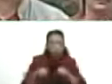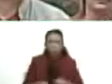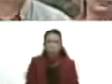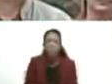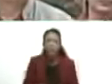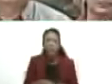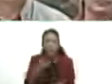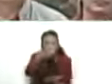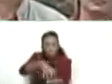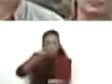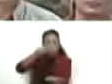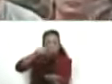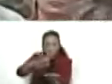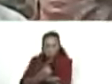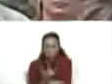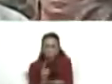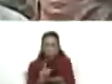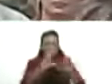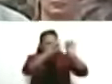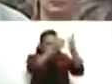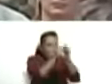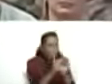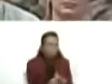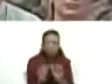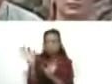los cultores.